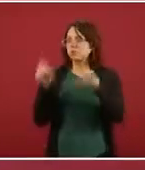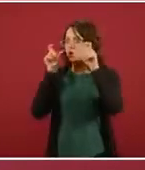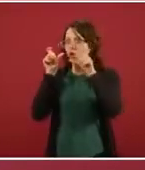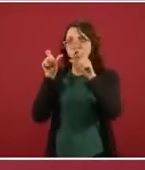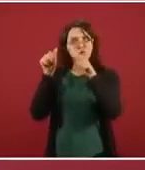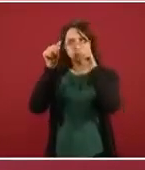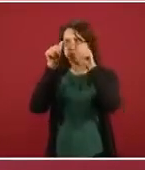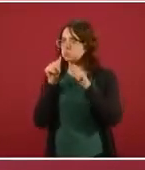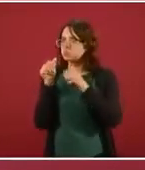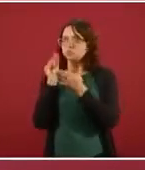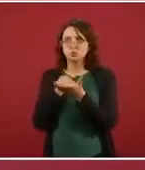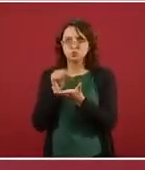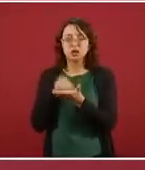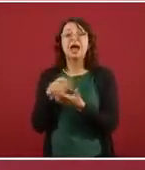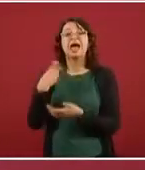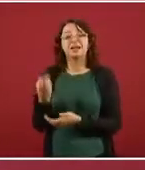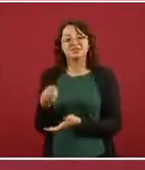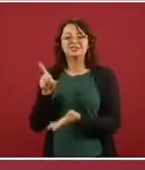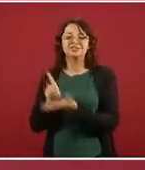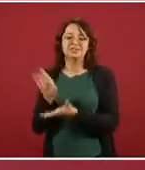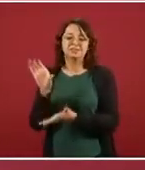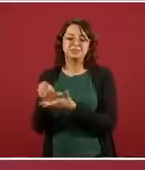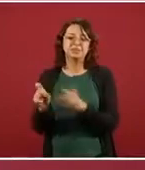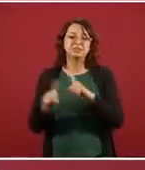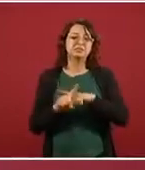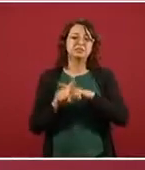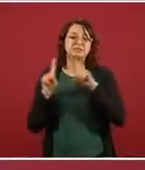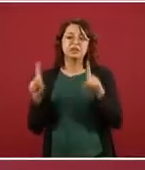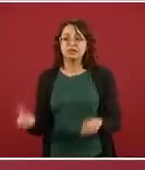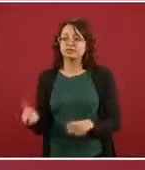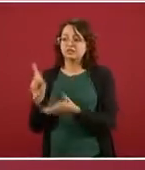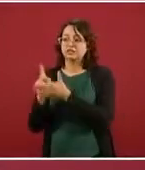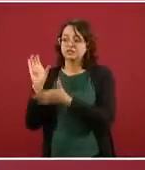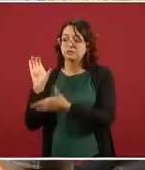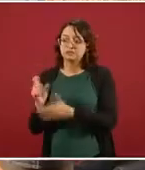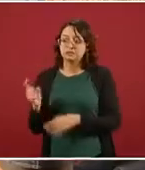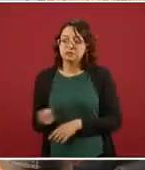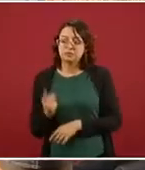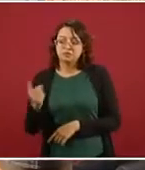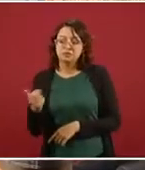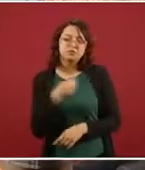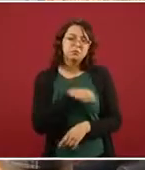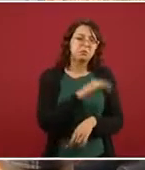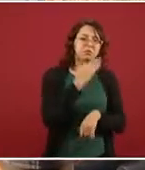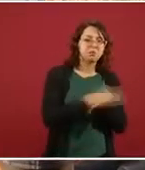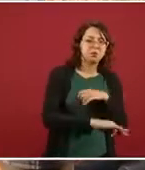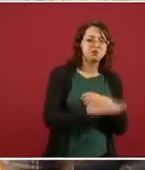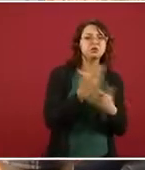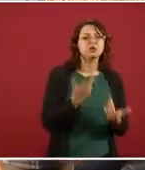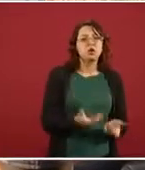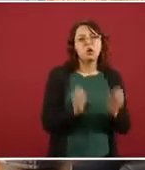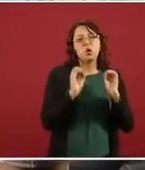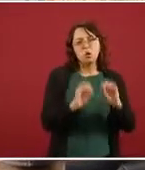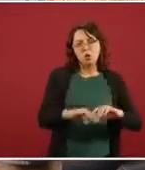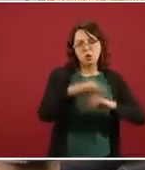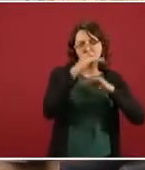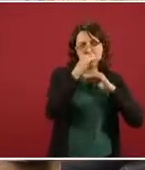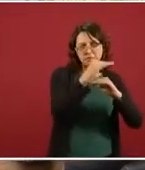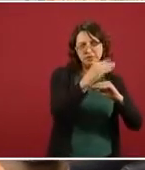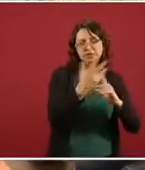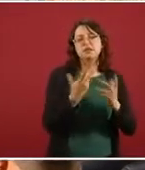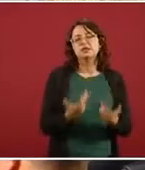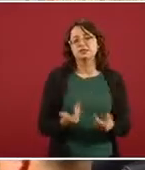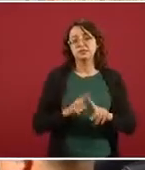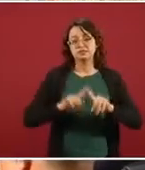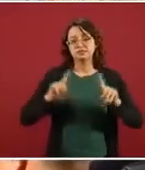no tengo la función, entonces entro en un concepto de discapacidad permanente. Entonces, todas estas tareas, como ustedes verán, son